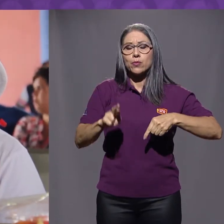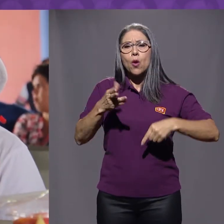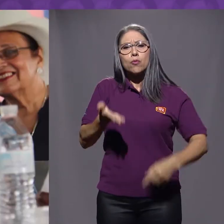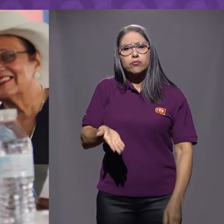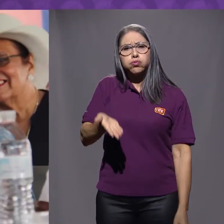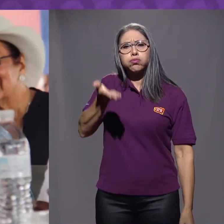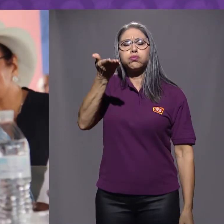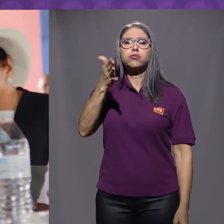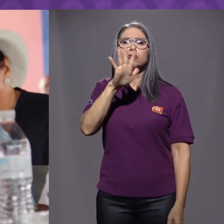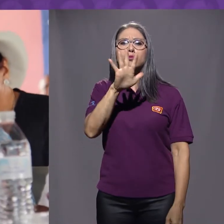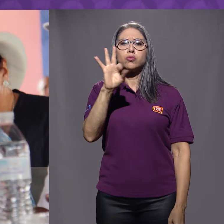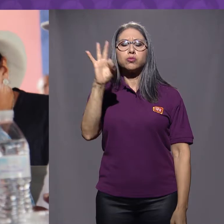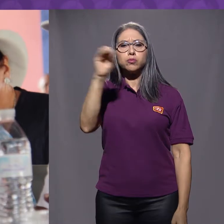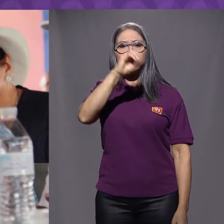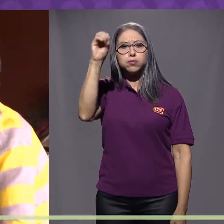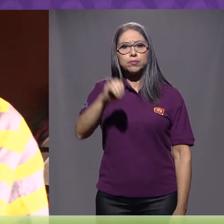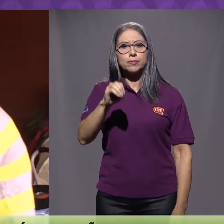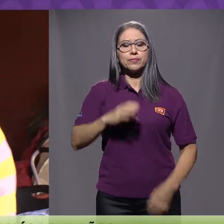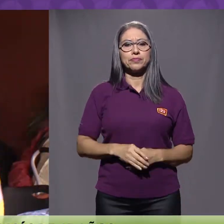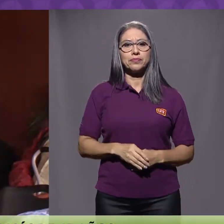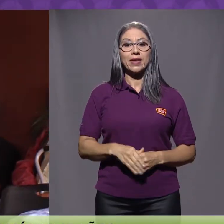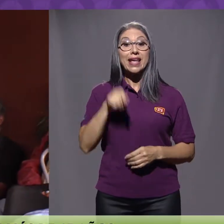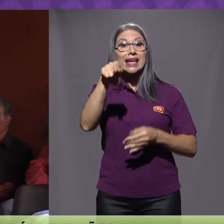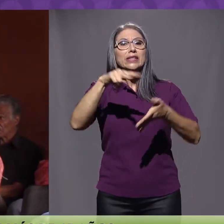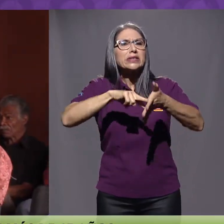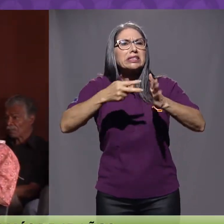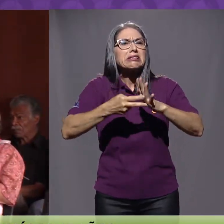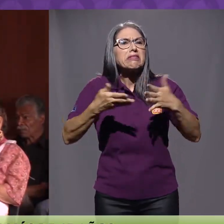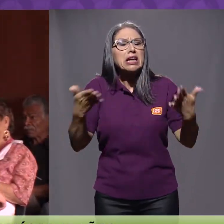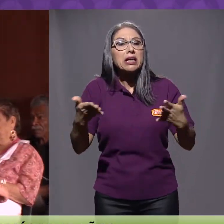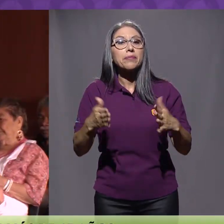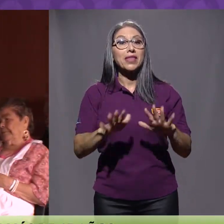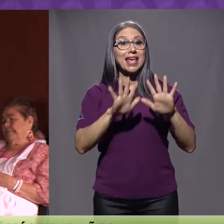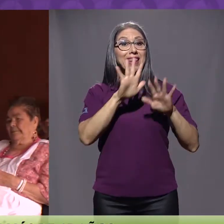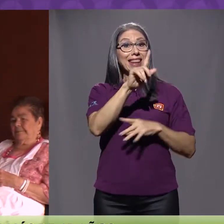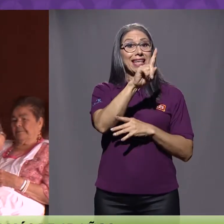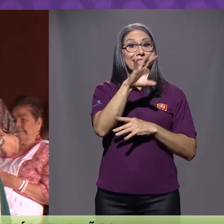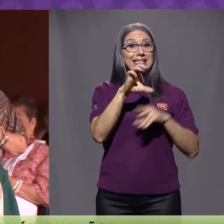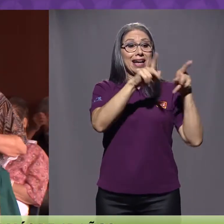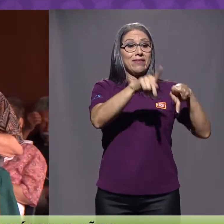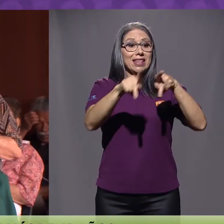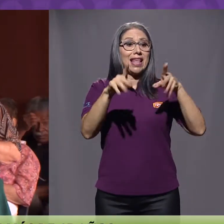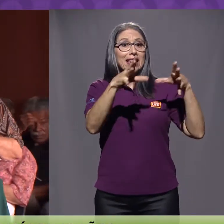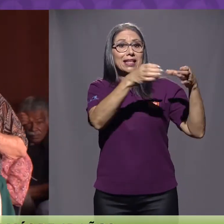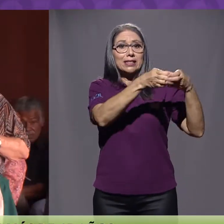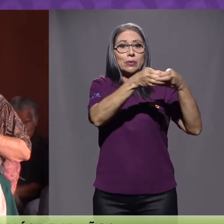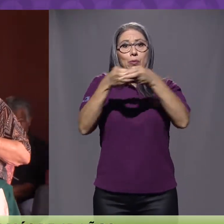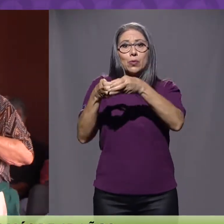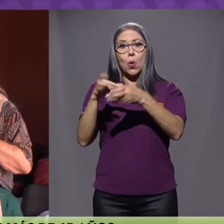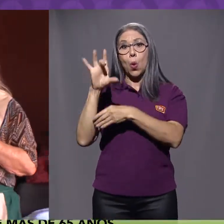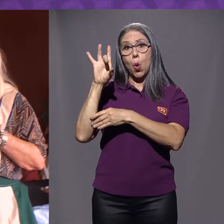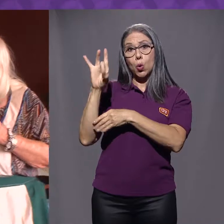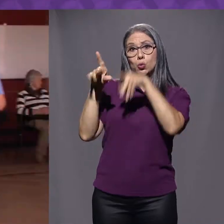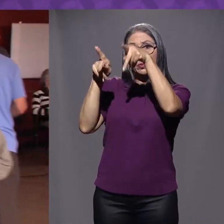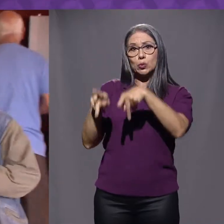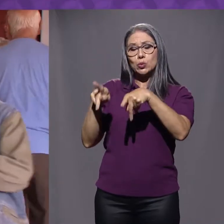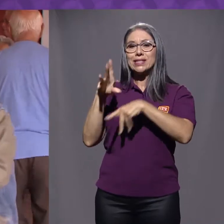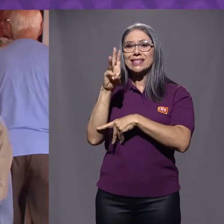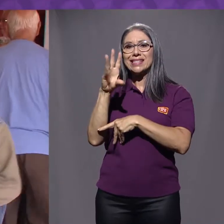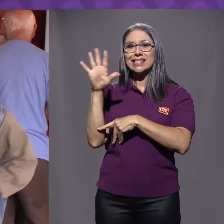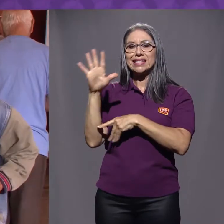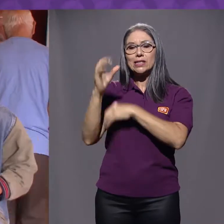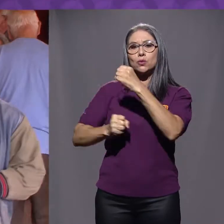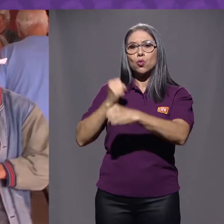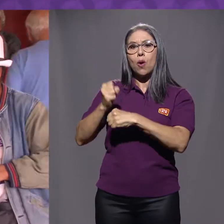un 59%. Esto se traduce en que 8 de cada 100 habitantes tiene 65 años o